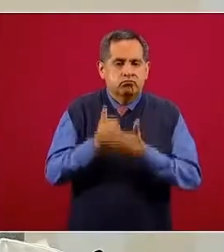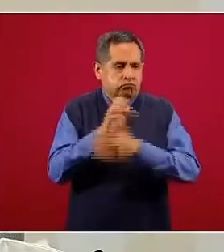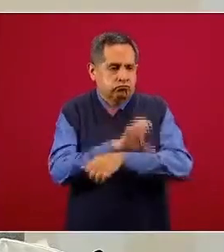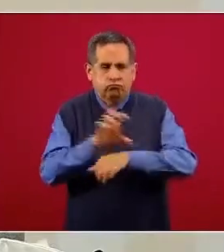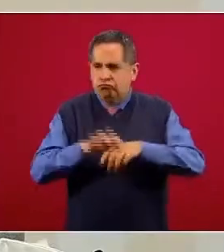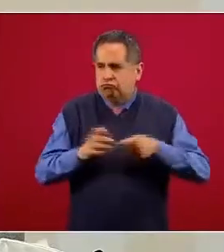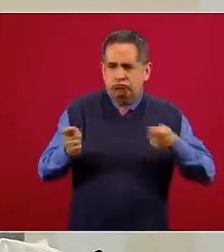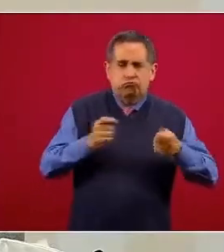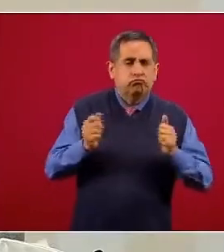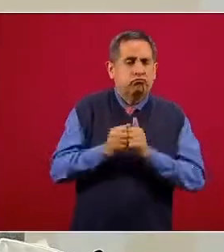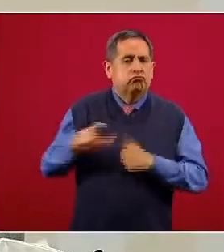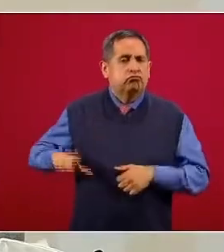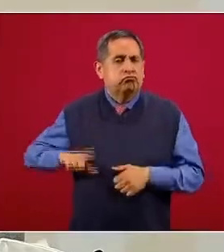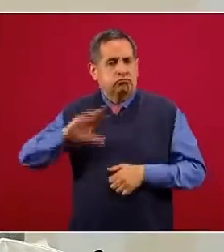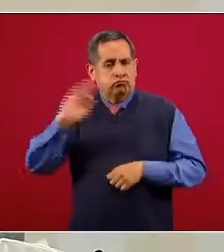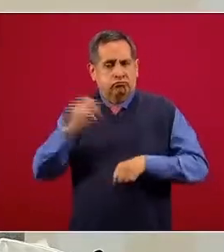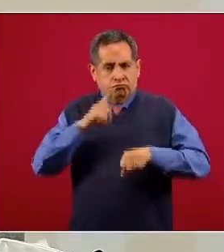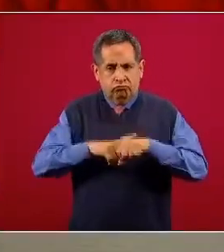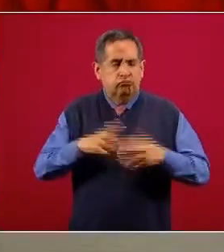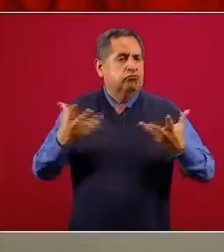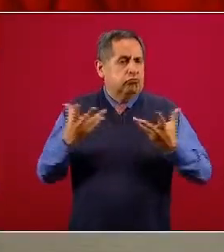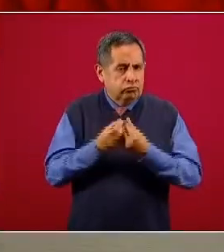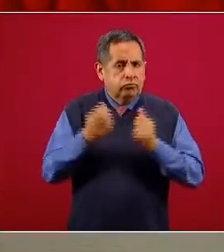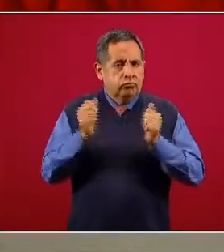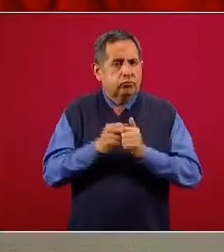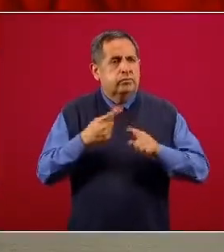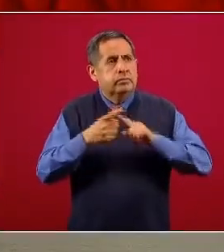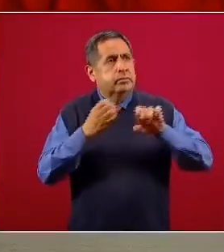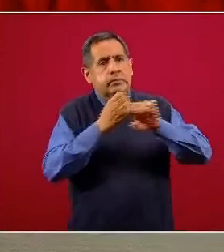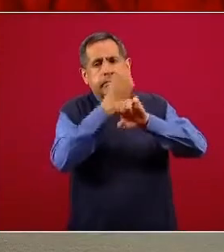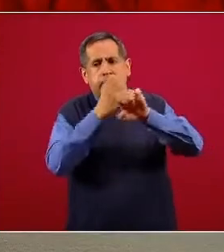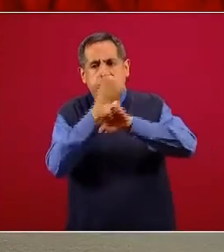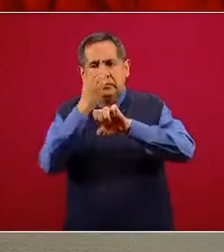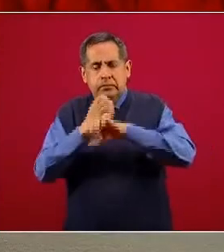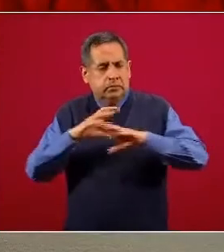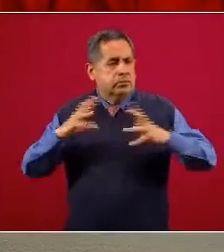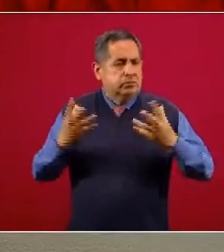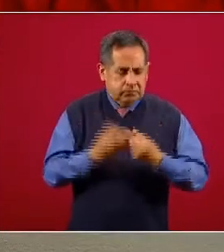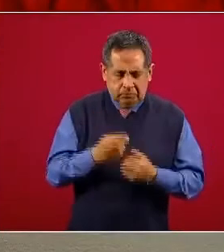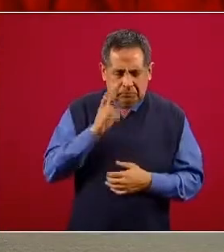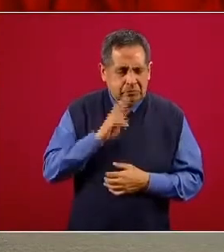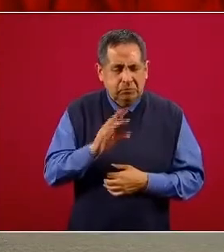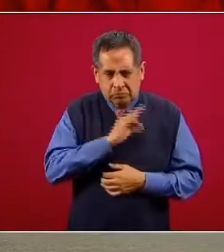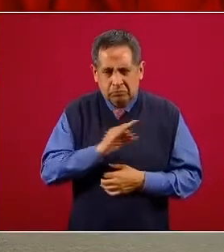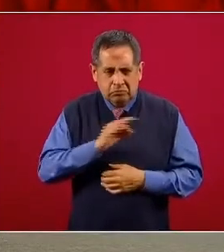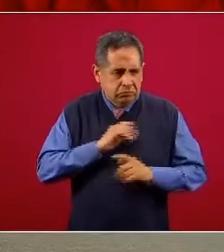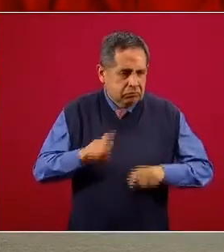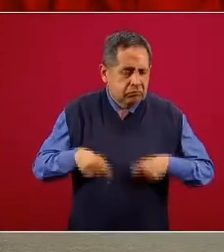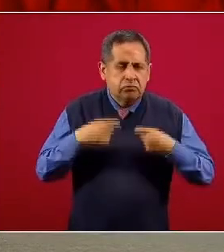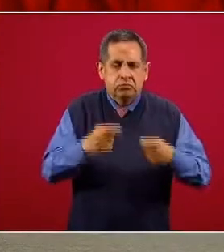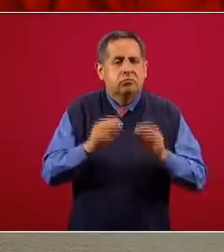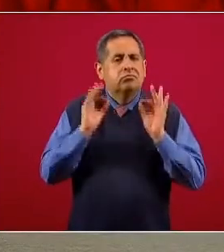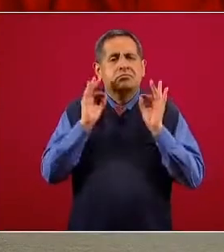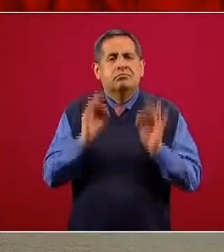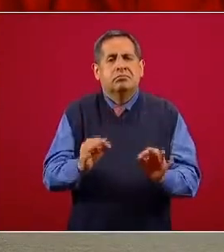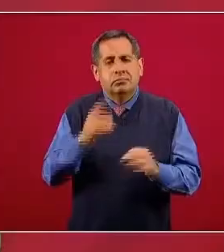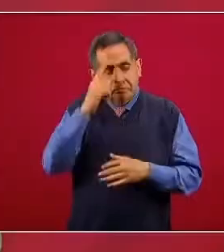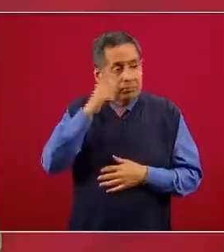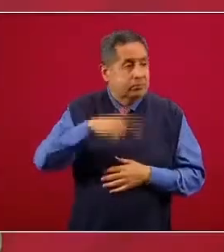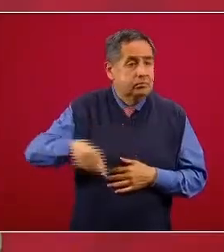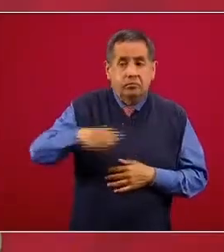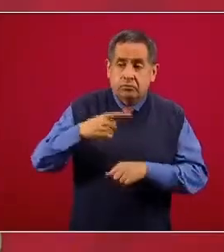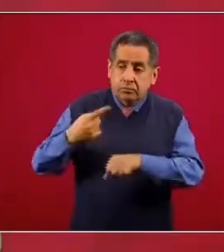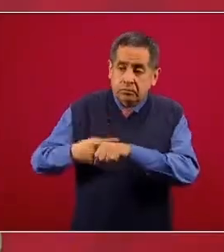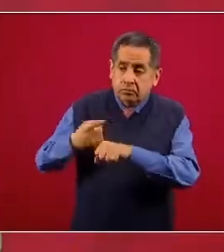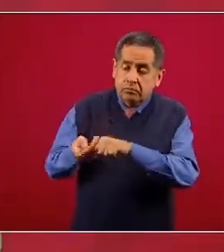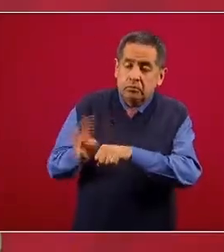coordinada del gobierno federal con las entidades federativas hemos podido garantizar que ningún paciente